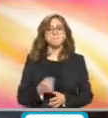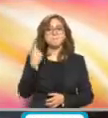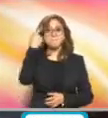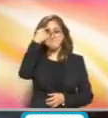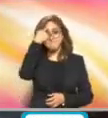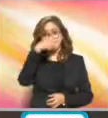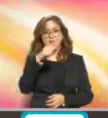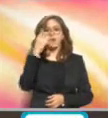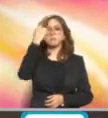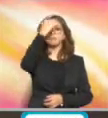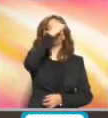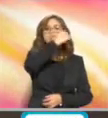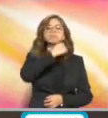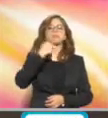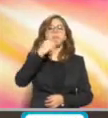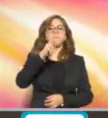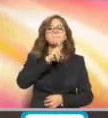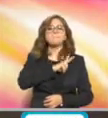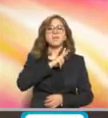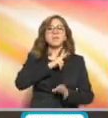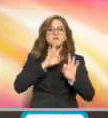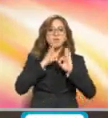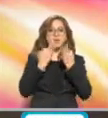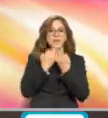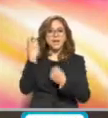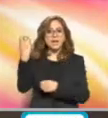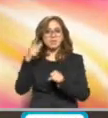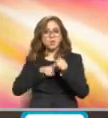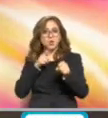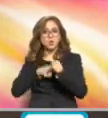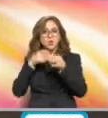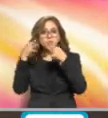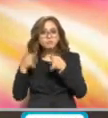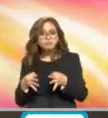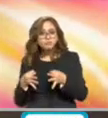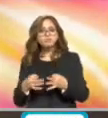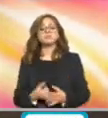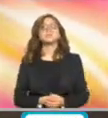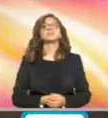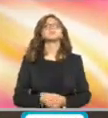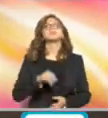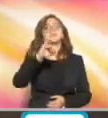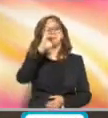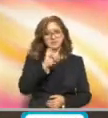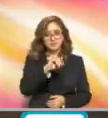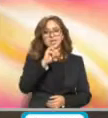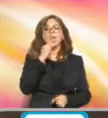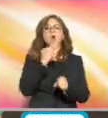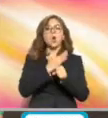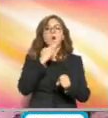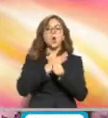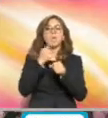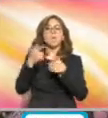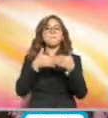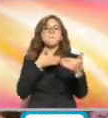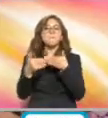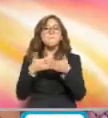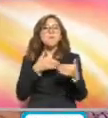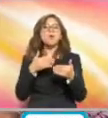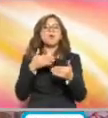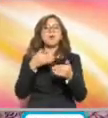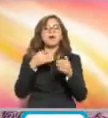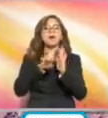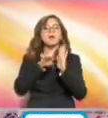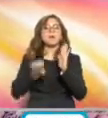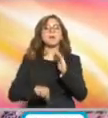realzar nuestros propios rasgos, este tipo de colores son los más apropiados. Exactamente. Muy bien. Sí, y ahorita está muy en tendencia. Está muy en Todo el tendencia.